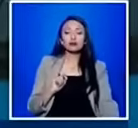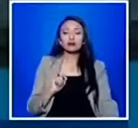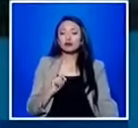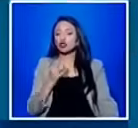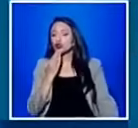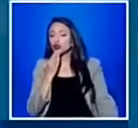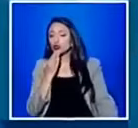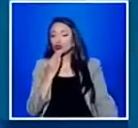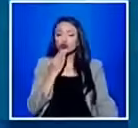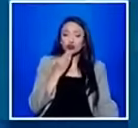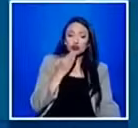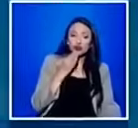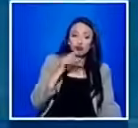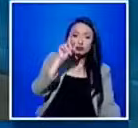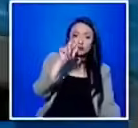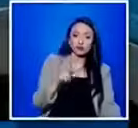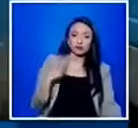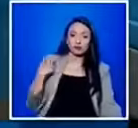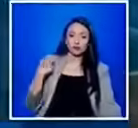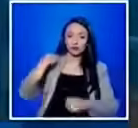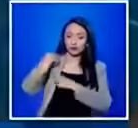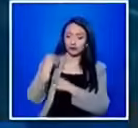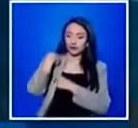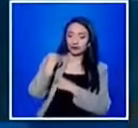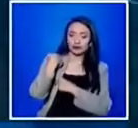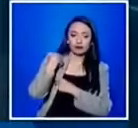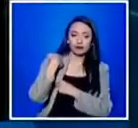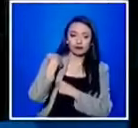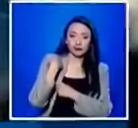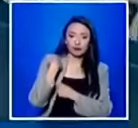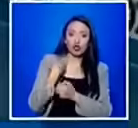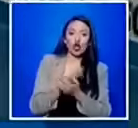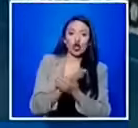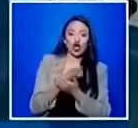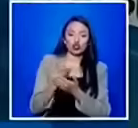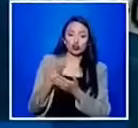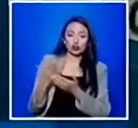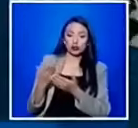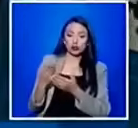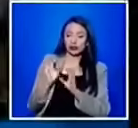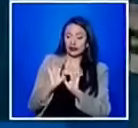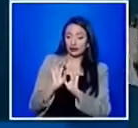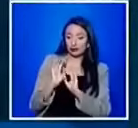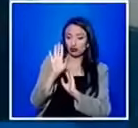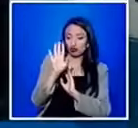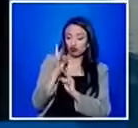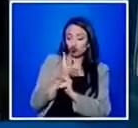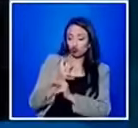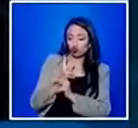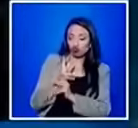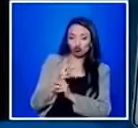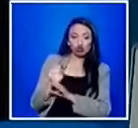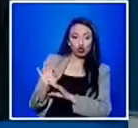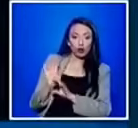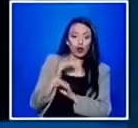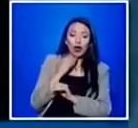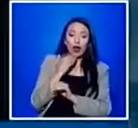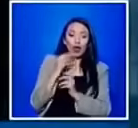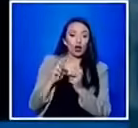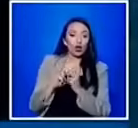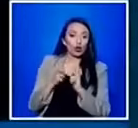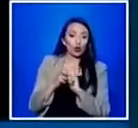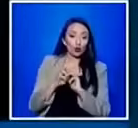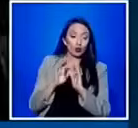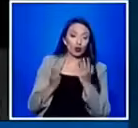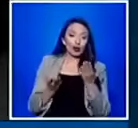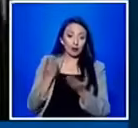cómo tienen ahí sus pertenencias, tienen muchísimo cuidado, sobre todo en las horas de las aglomeraciones, para evitar pues algún tipo de